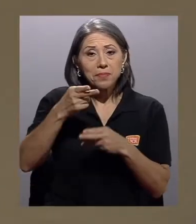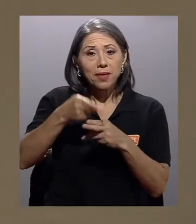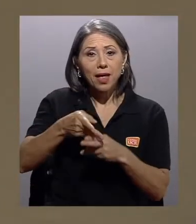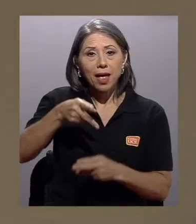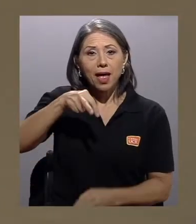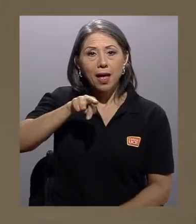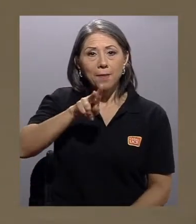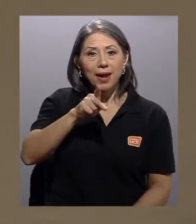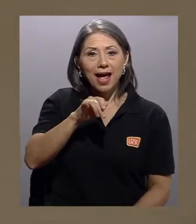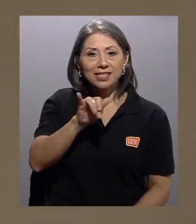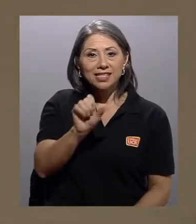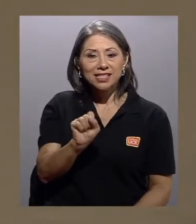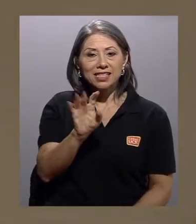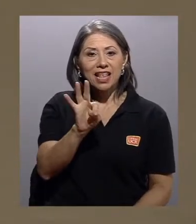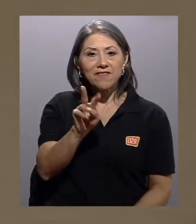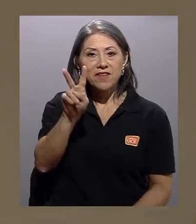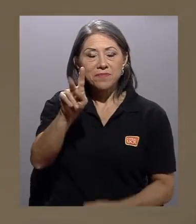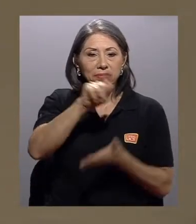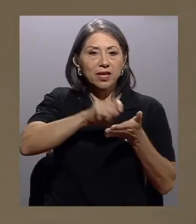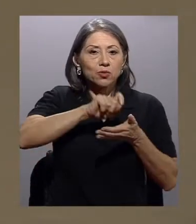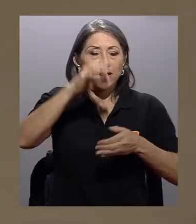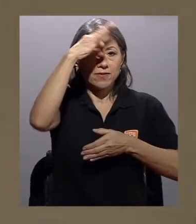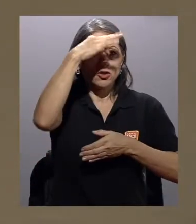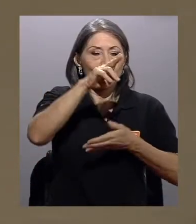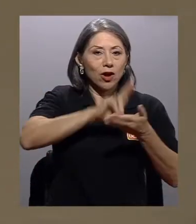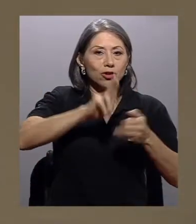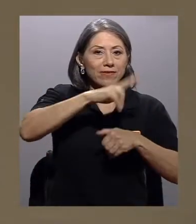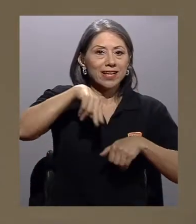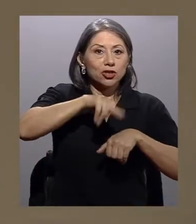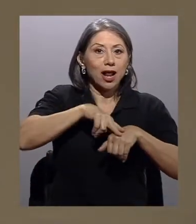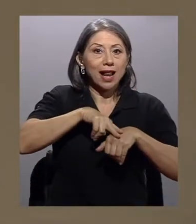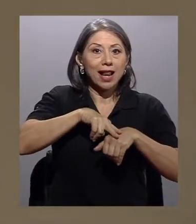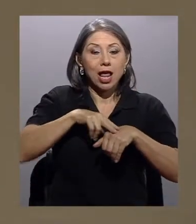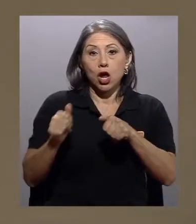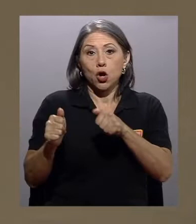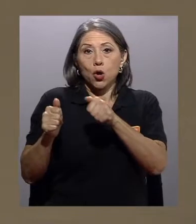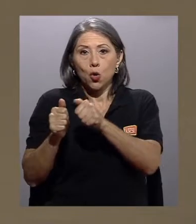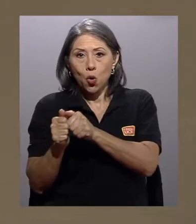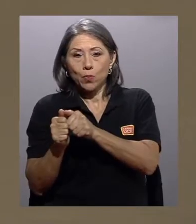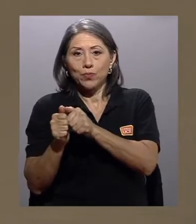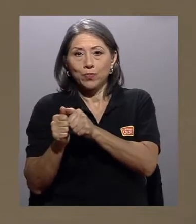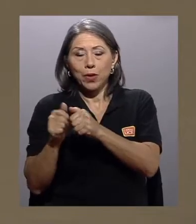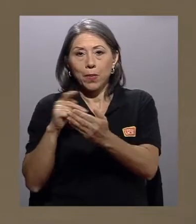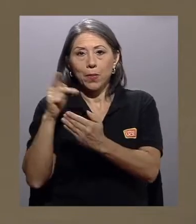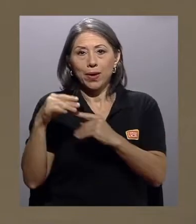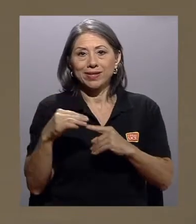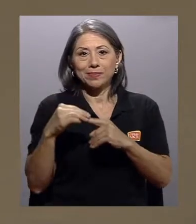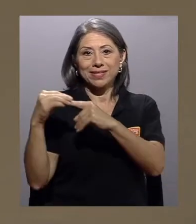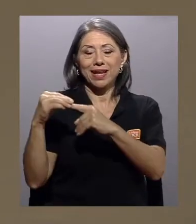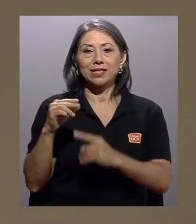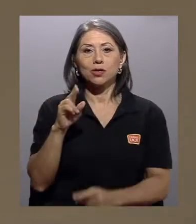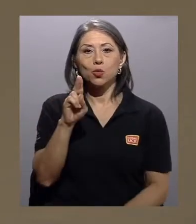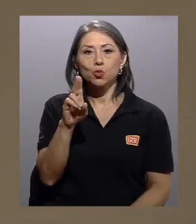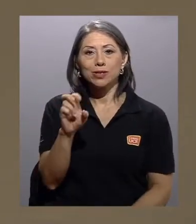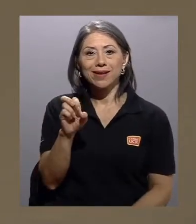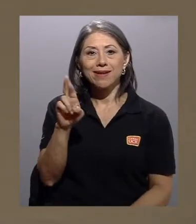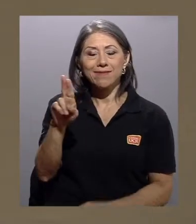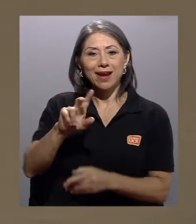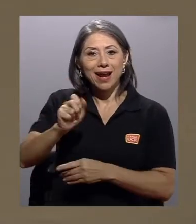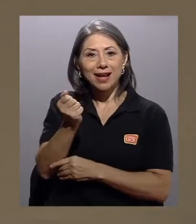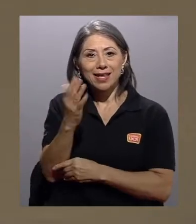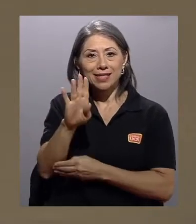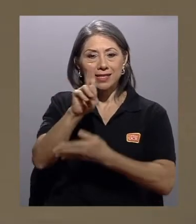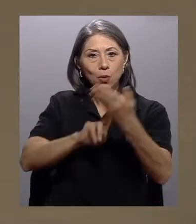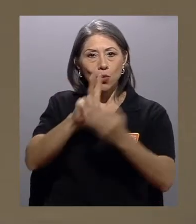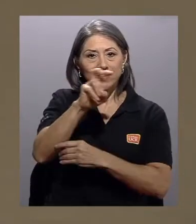Estamos en un programa más de Praxis TV, de la Escuela de Filosofía de la Universidad Nacional, en coproducción con especiales UCR de